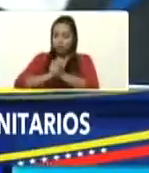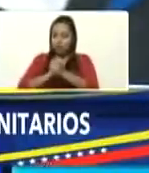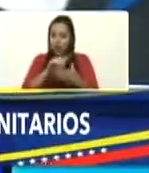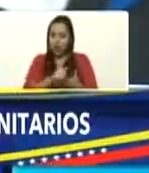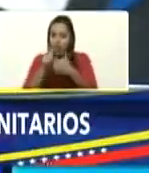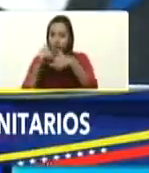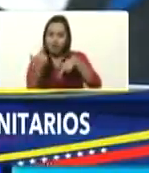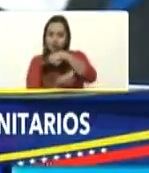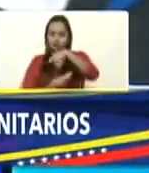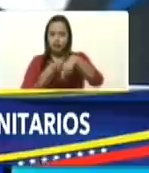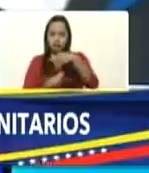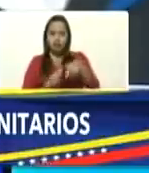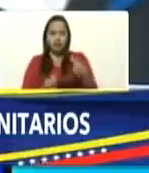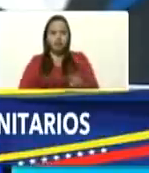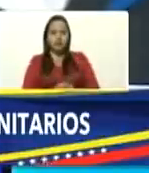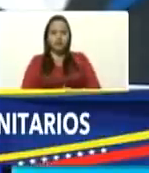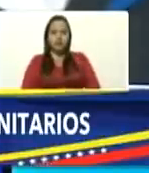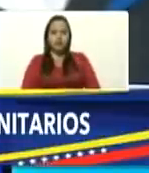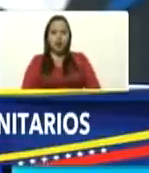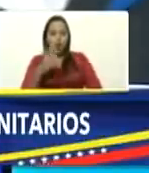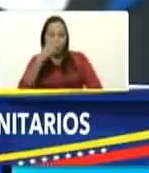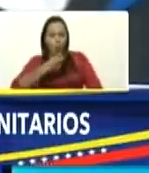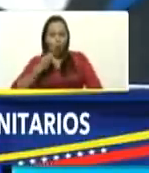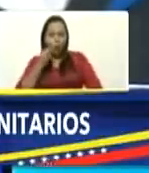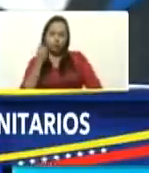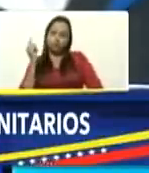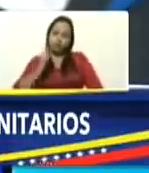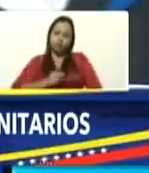líder revolucionario, joven,